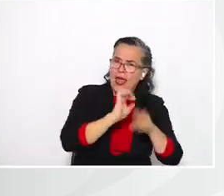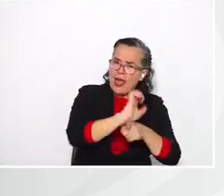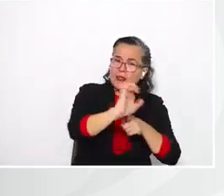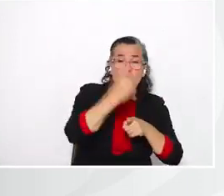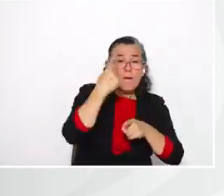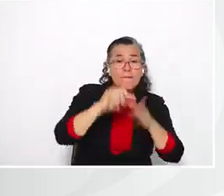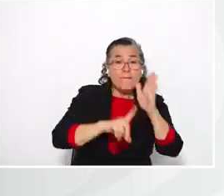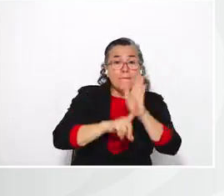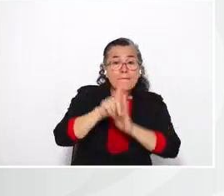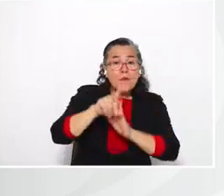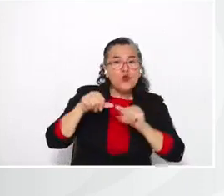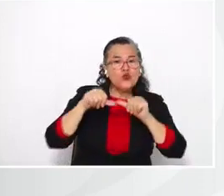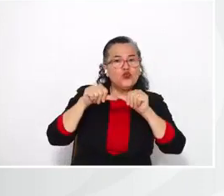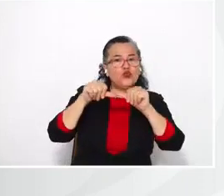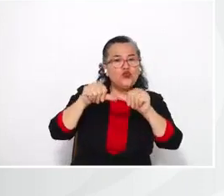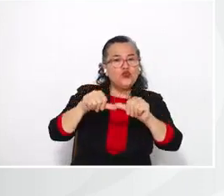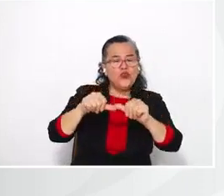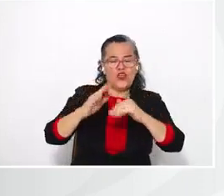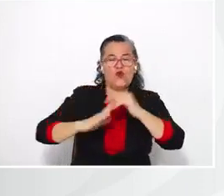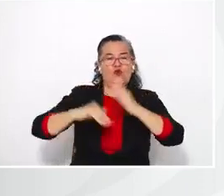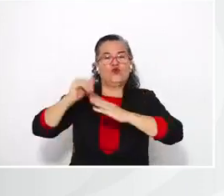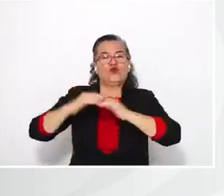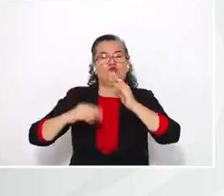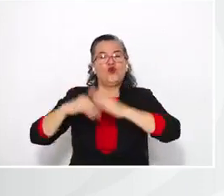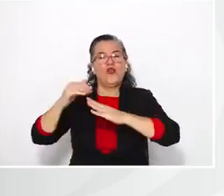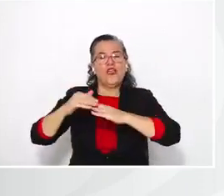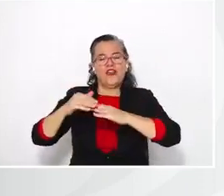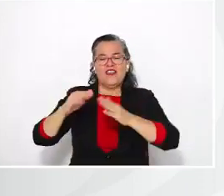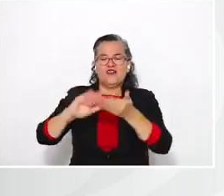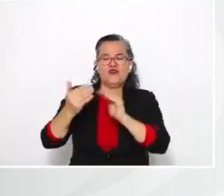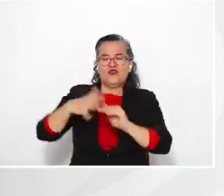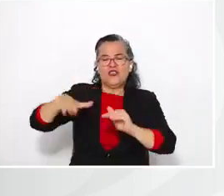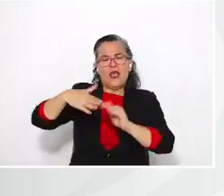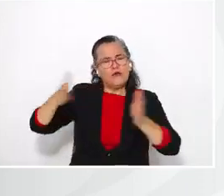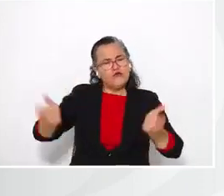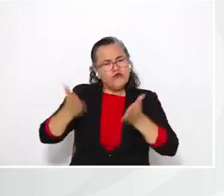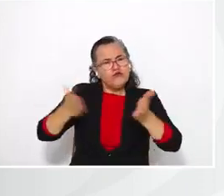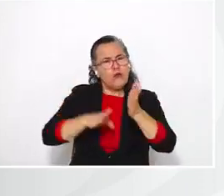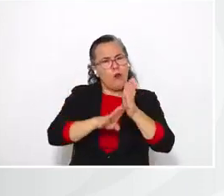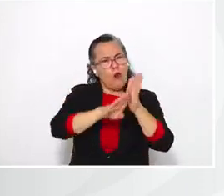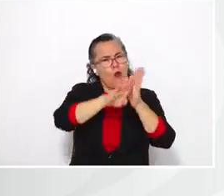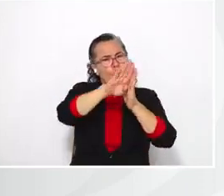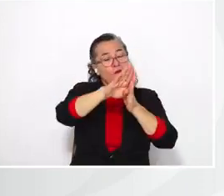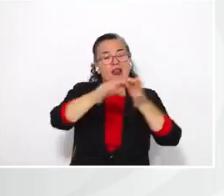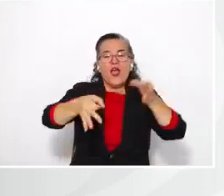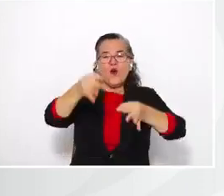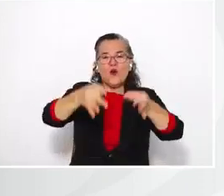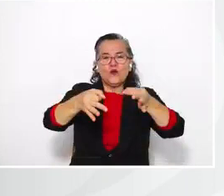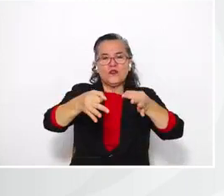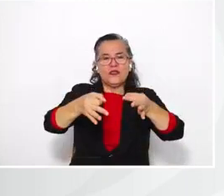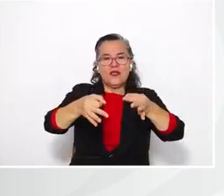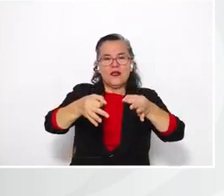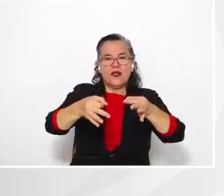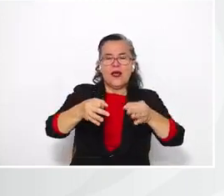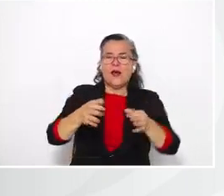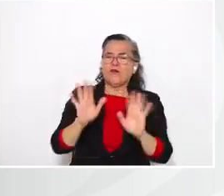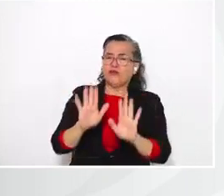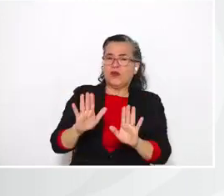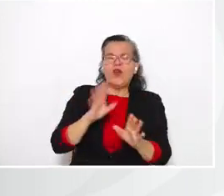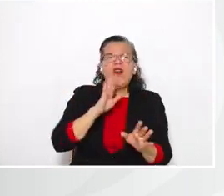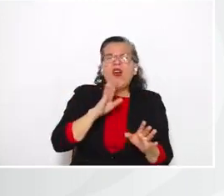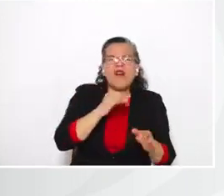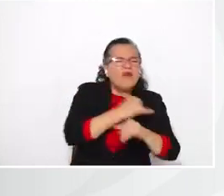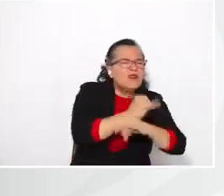desarrollo sostenible y construir una sociedad próspera y justa. No hablamos de que vamos a hacer investigación, extensión, etc.